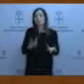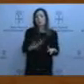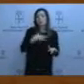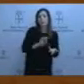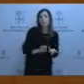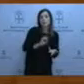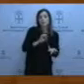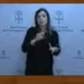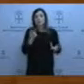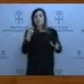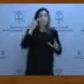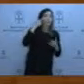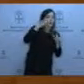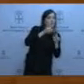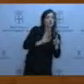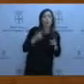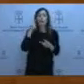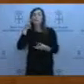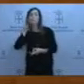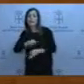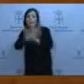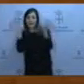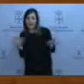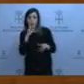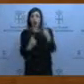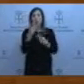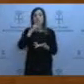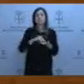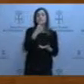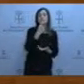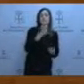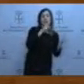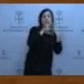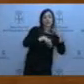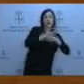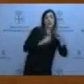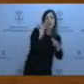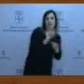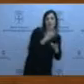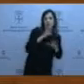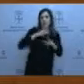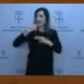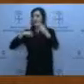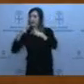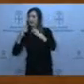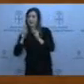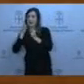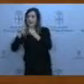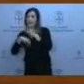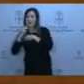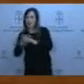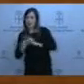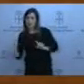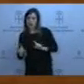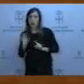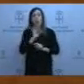carretera y no se hace, pero el cumplimiento también puede ser imposible, porque hágase una carretera no se hace porque no hay